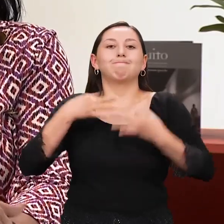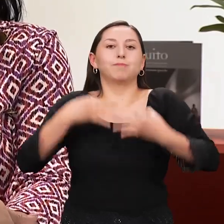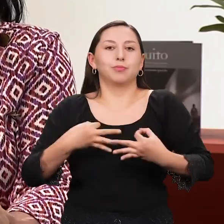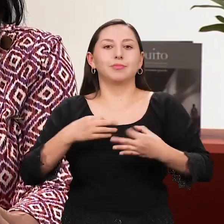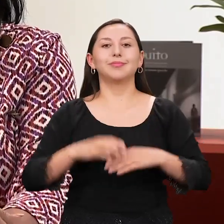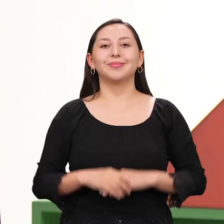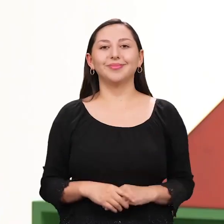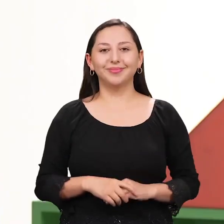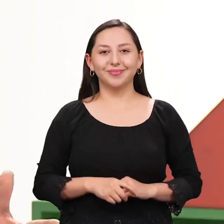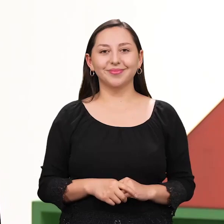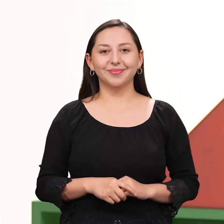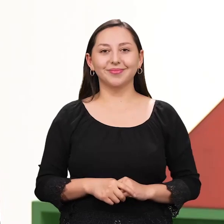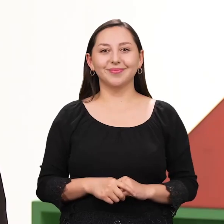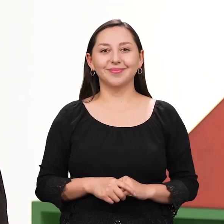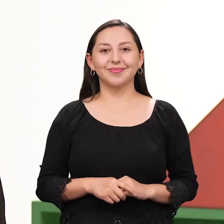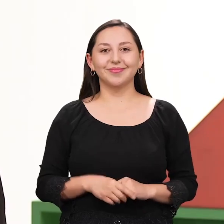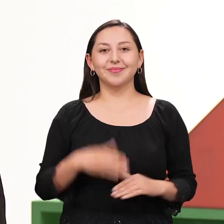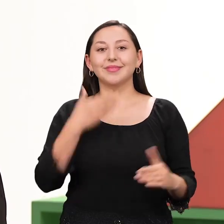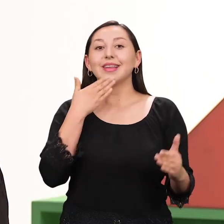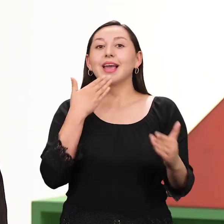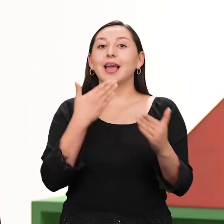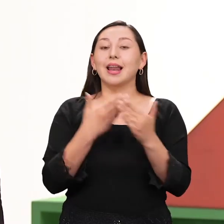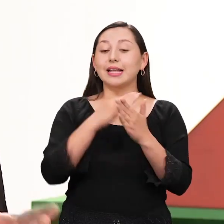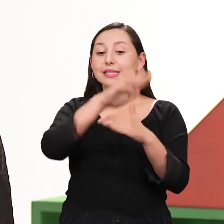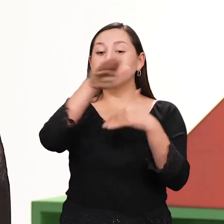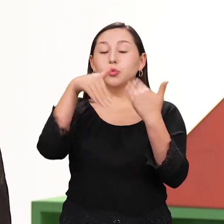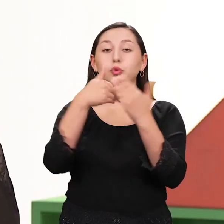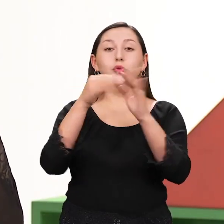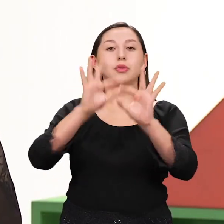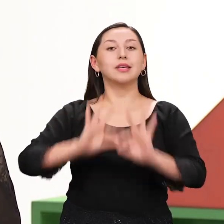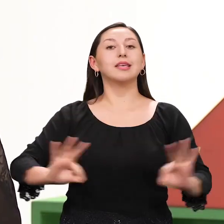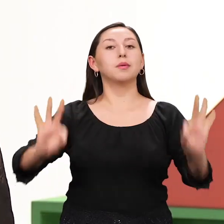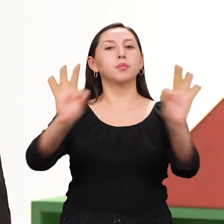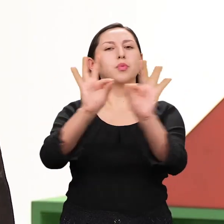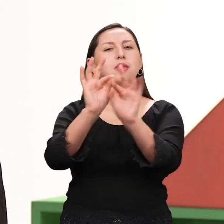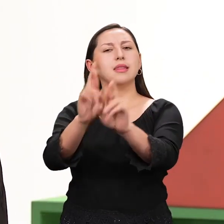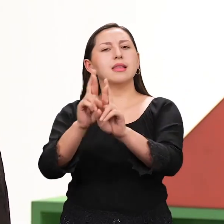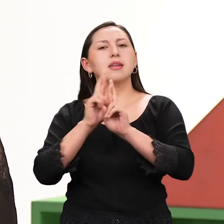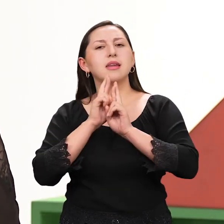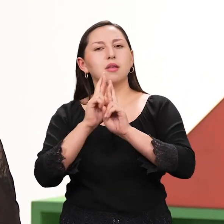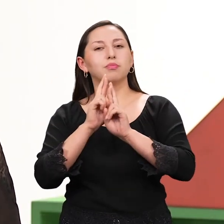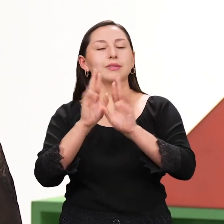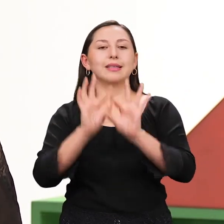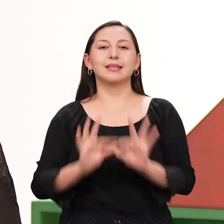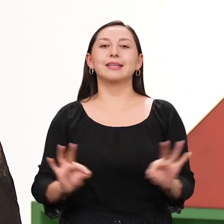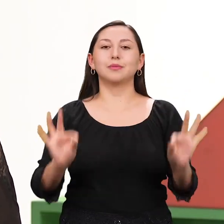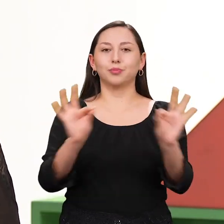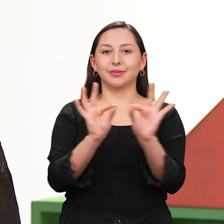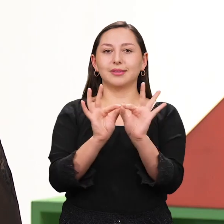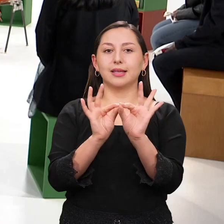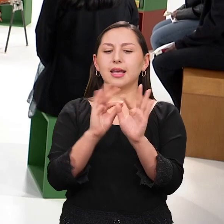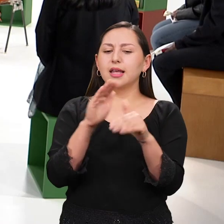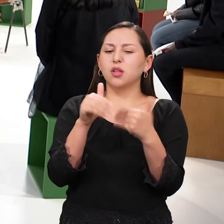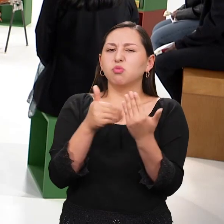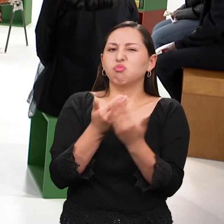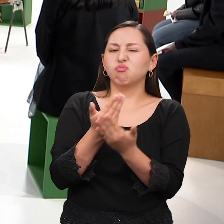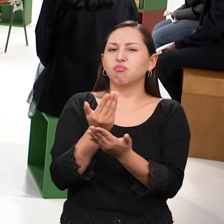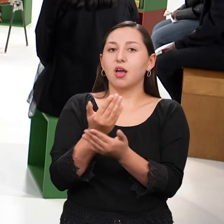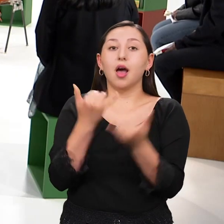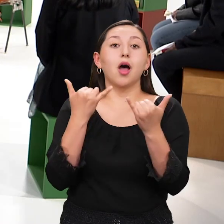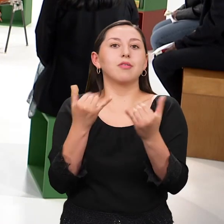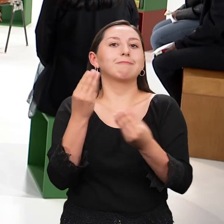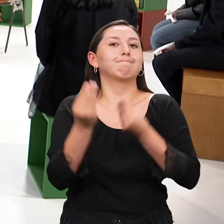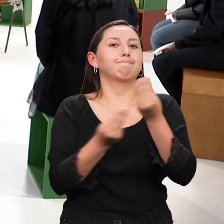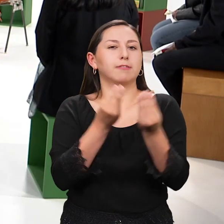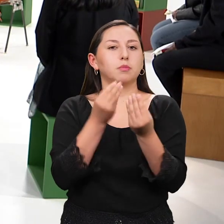que tenemos. Gracias, Natalia, por esas respuestas que nos quedan ahí sonando también. Y es